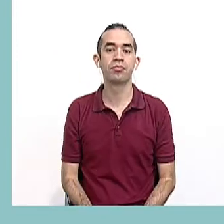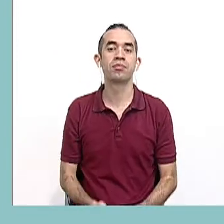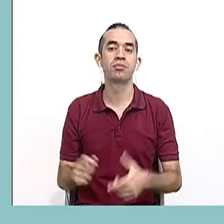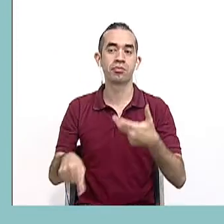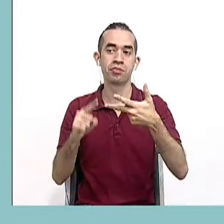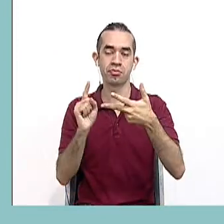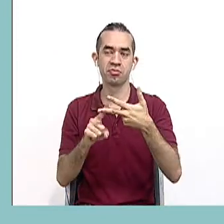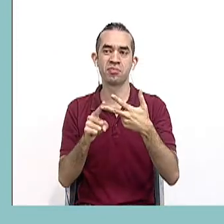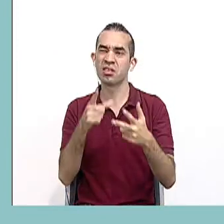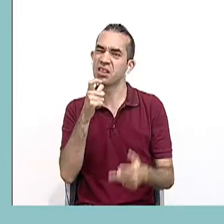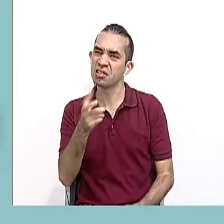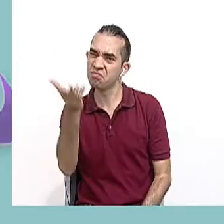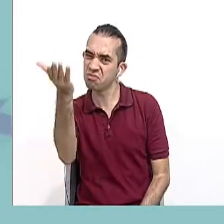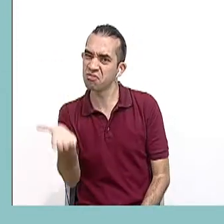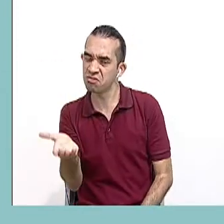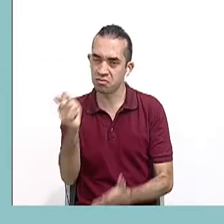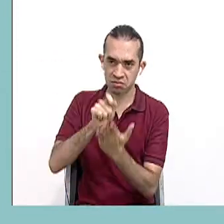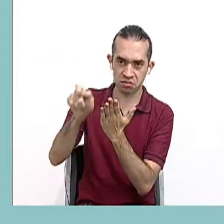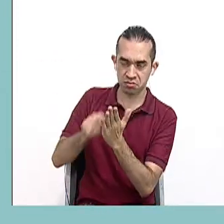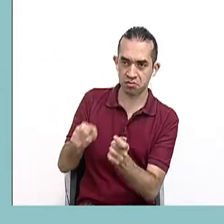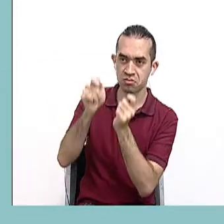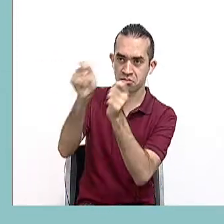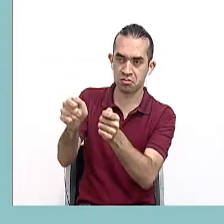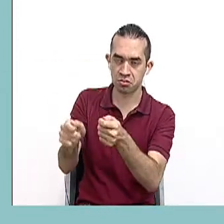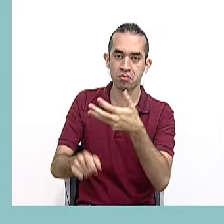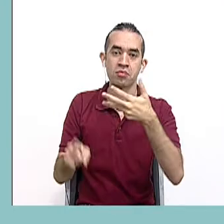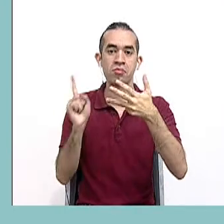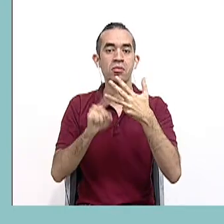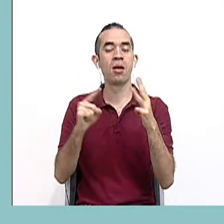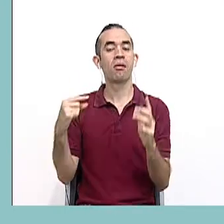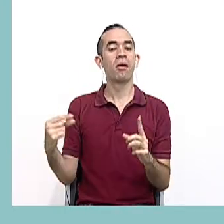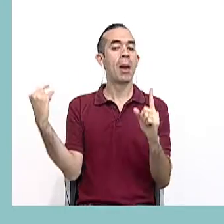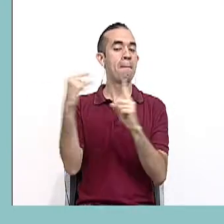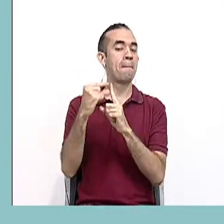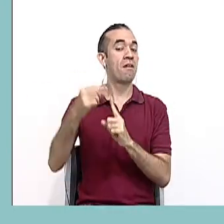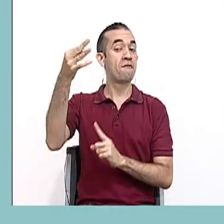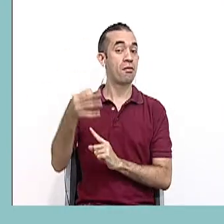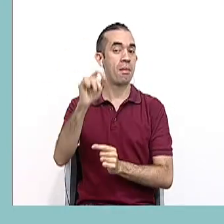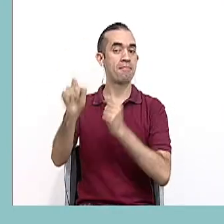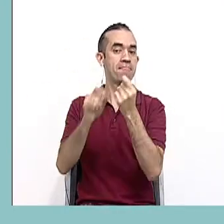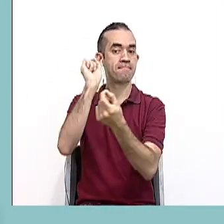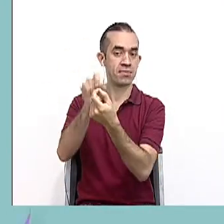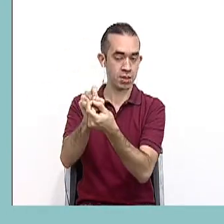identifico a quién me dirijo y procuro un léxico formal y preciso.